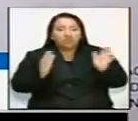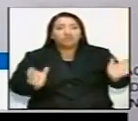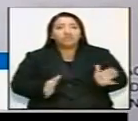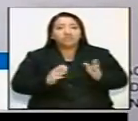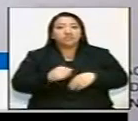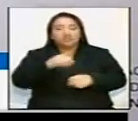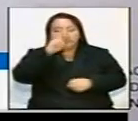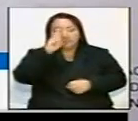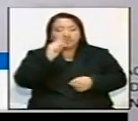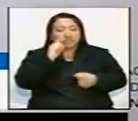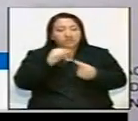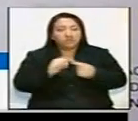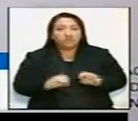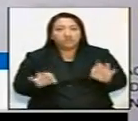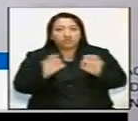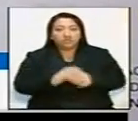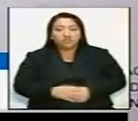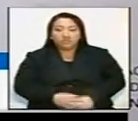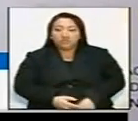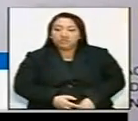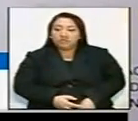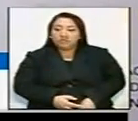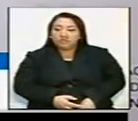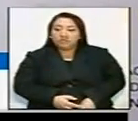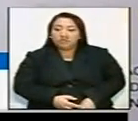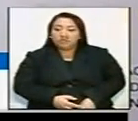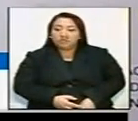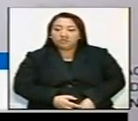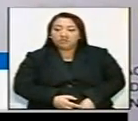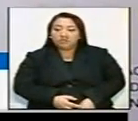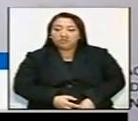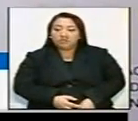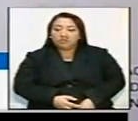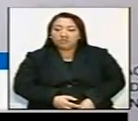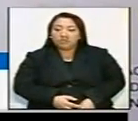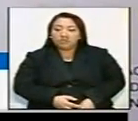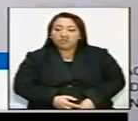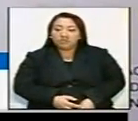nuestro país con un objetivo común, y el objetivo común es el Plan Nacional de Competitividad.